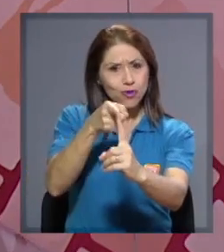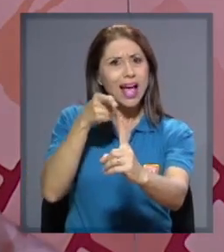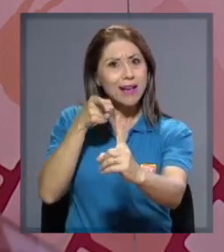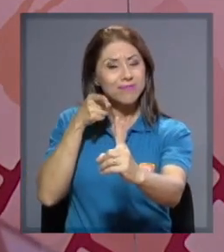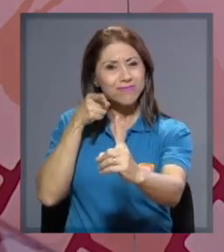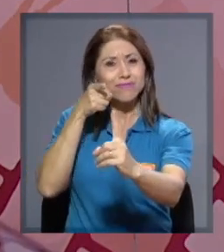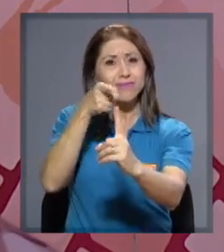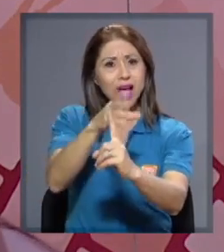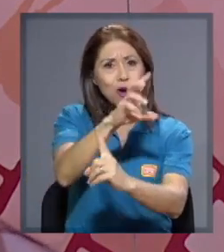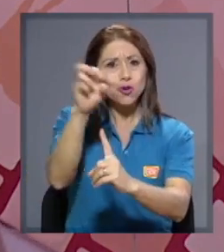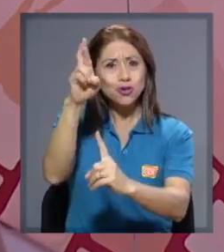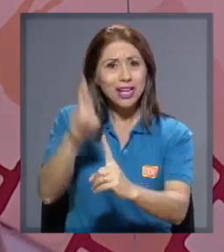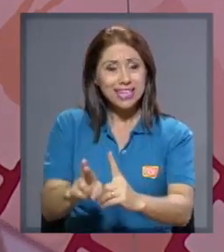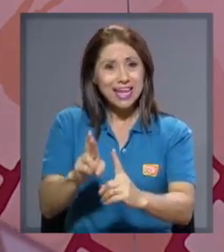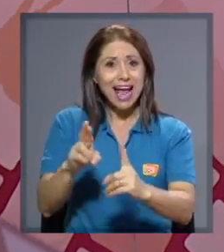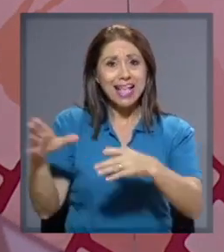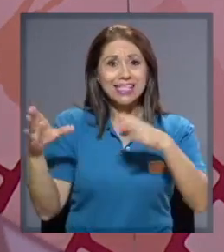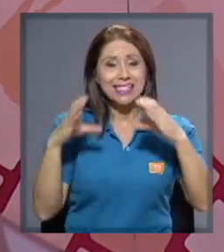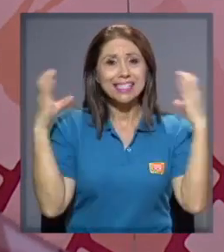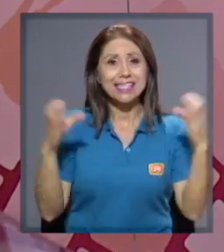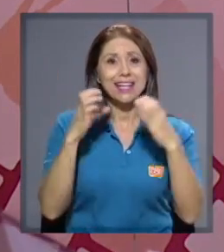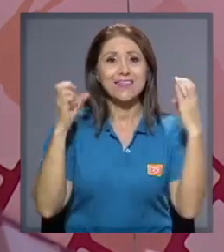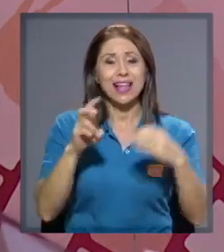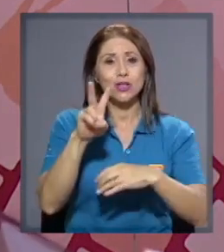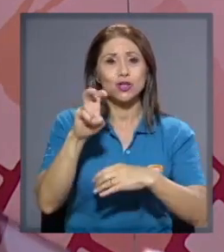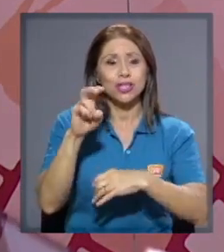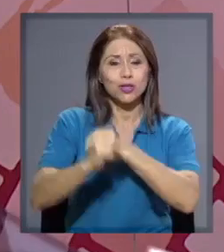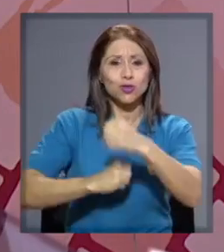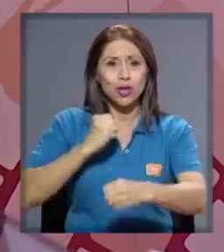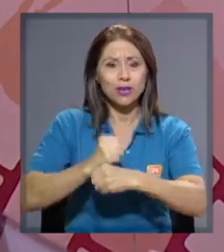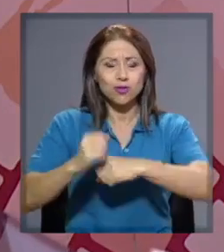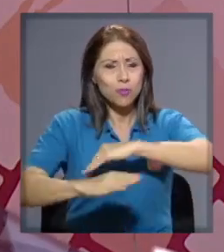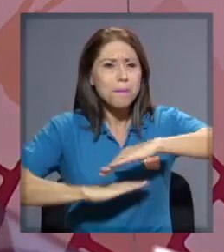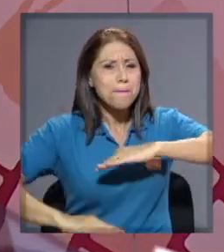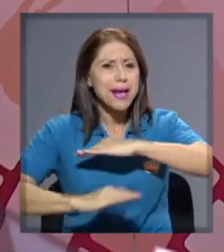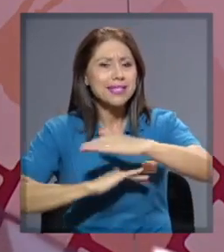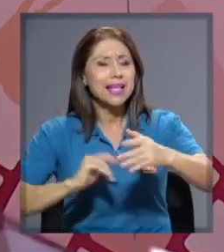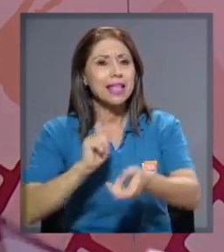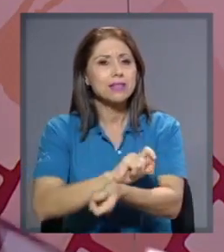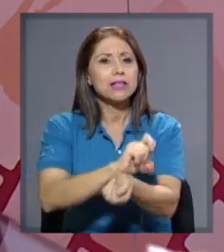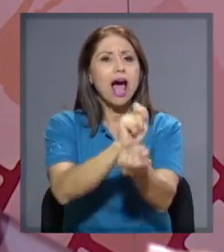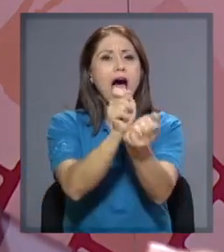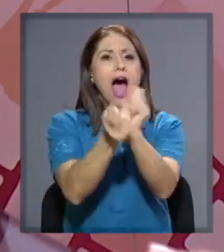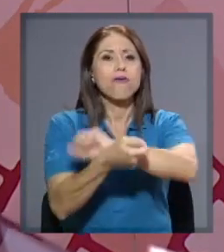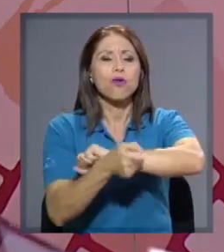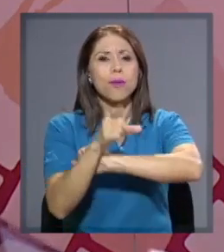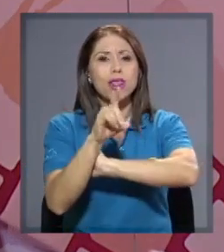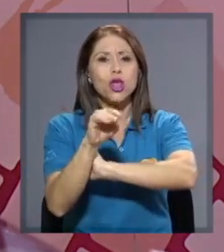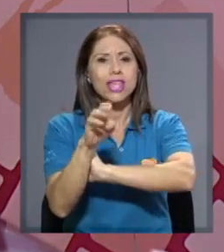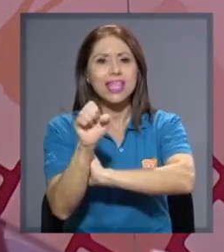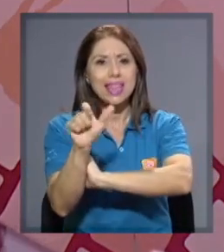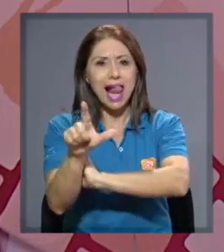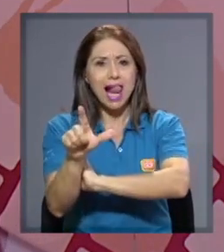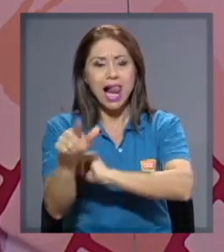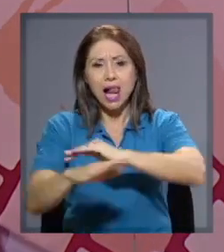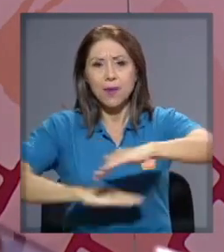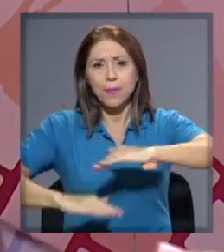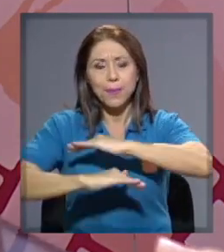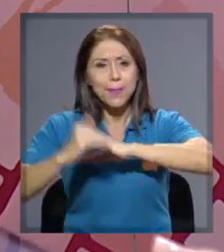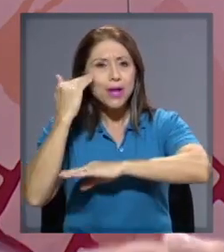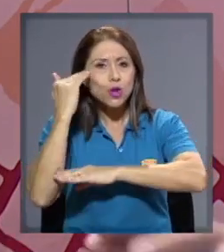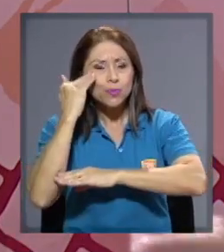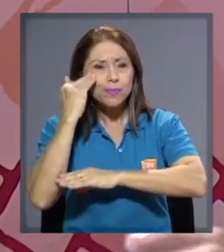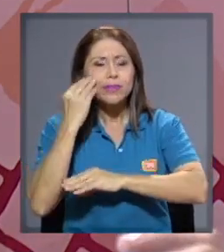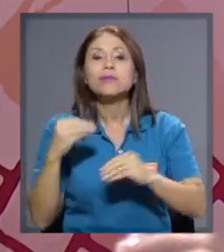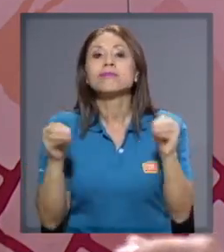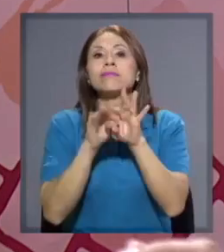hacia la costa rica del bicentenario una costa rica total y completamente basada en una transformación digital basada en el conocimiento y sobre todo